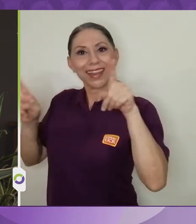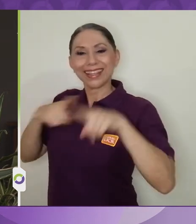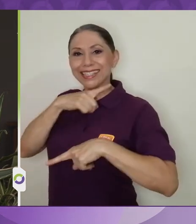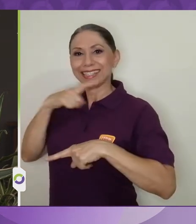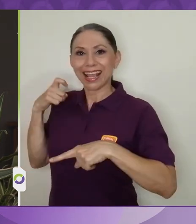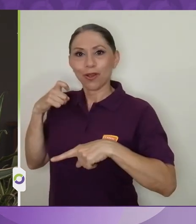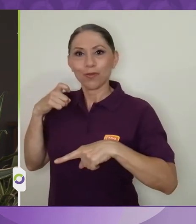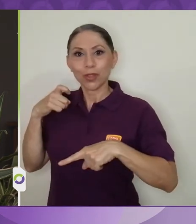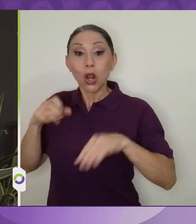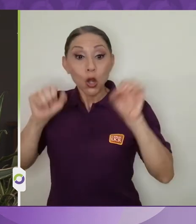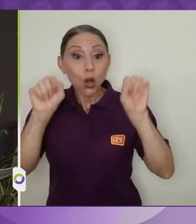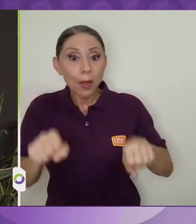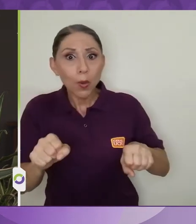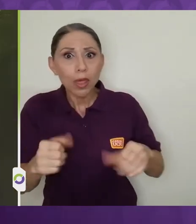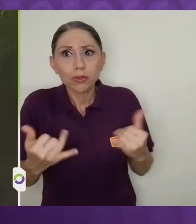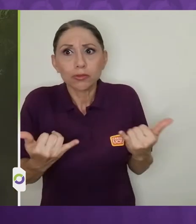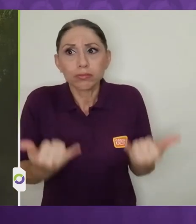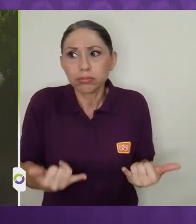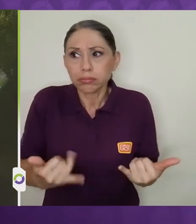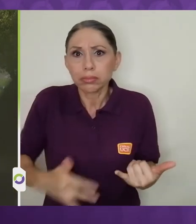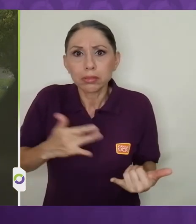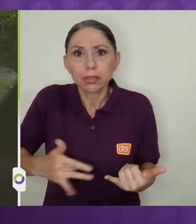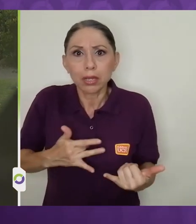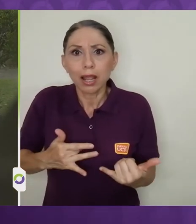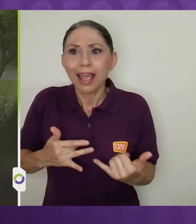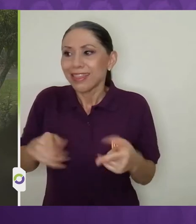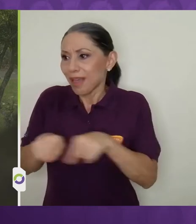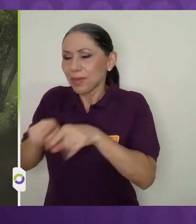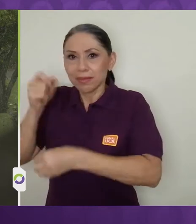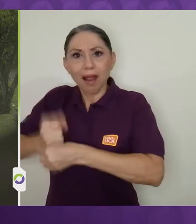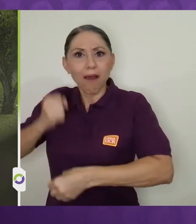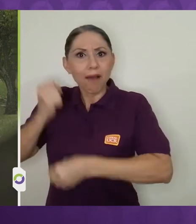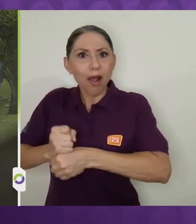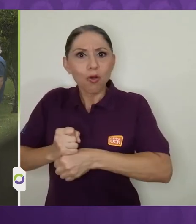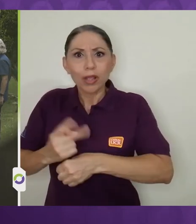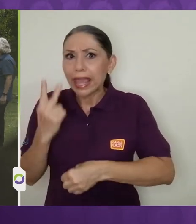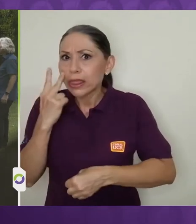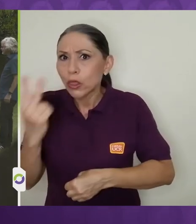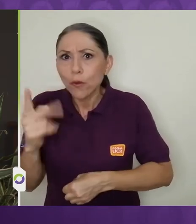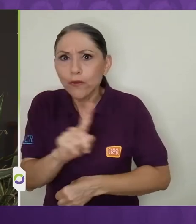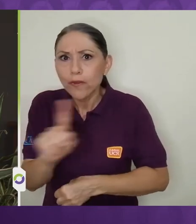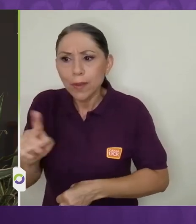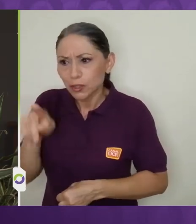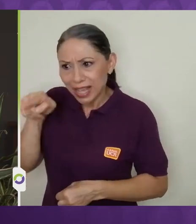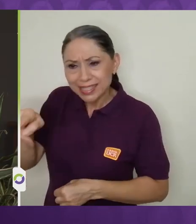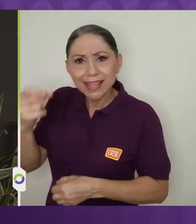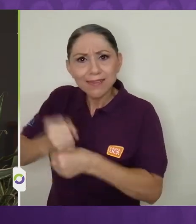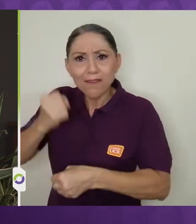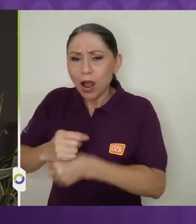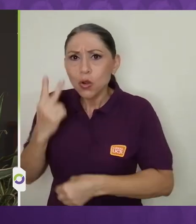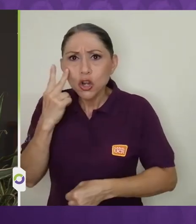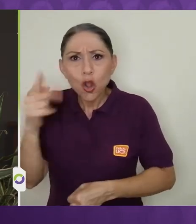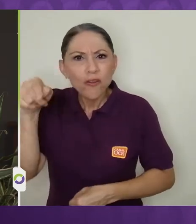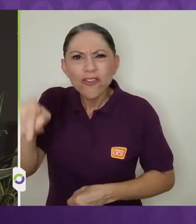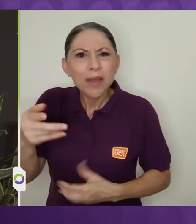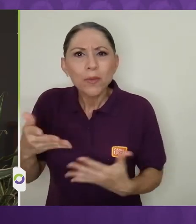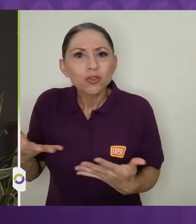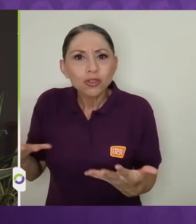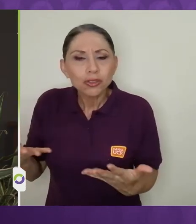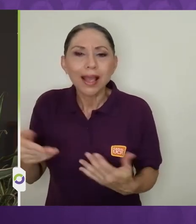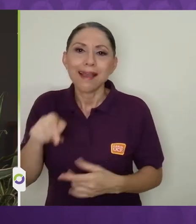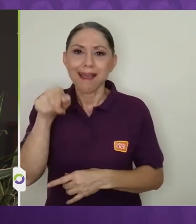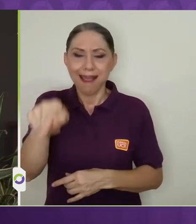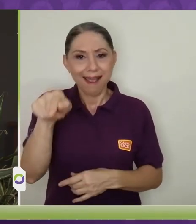inmediatez, y otra cosa es lo que no vemos, el trabajo que no se ve. Y el trabajo que no se ve es aquel donde eventualmente